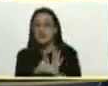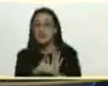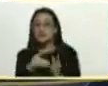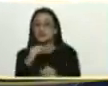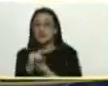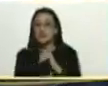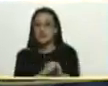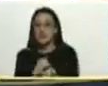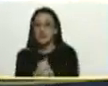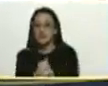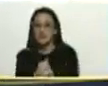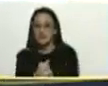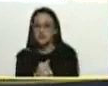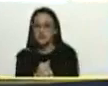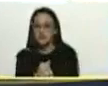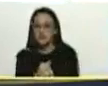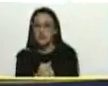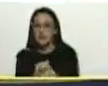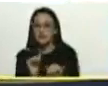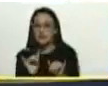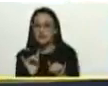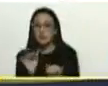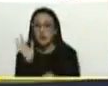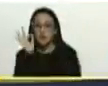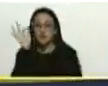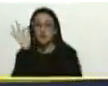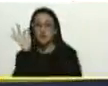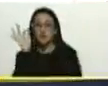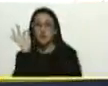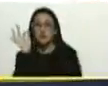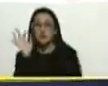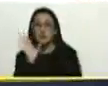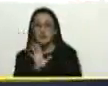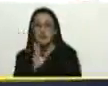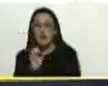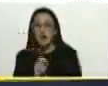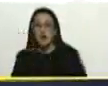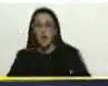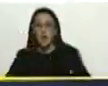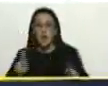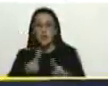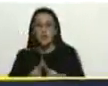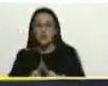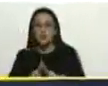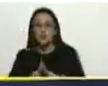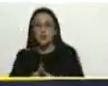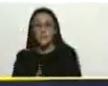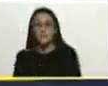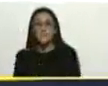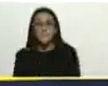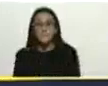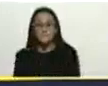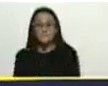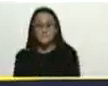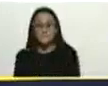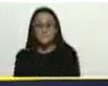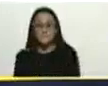son las que se toman por parte del Consejo de Seguridad y a las Naciones Unidas de obligatorio